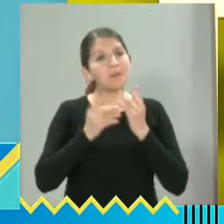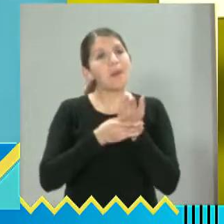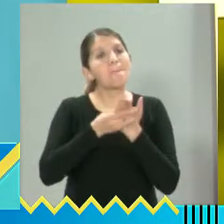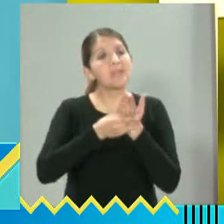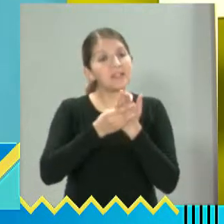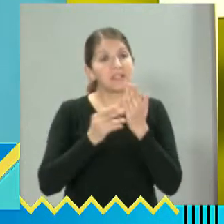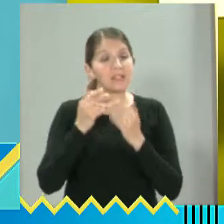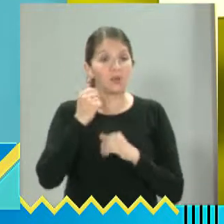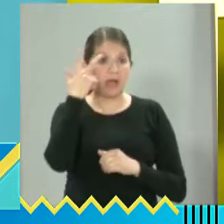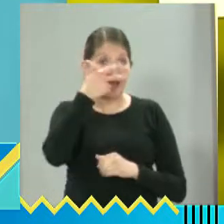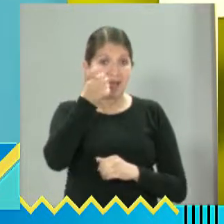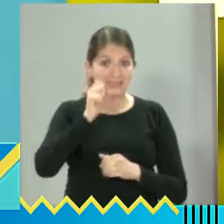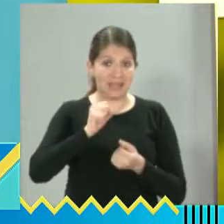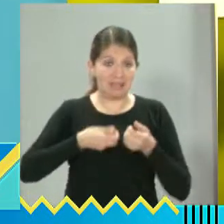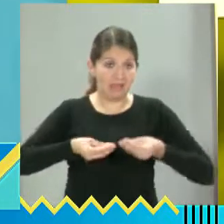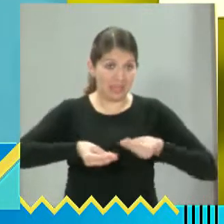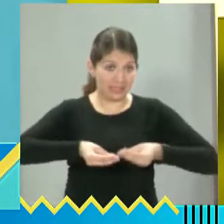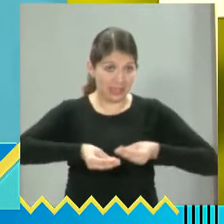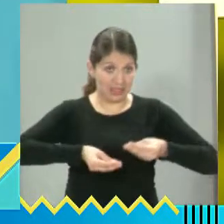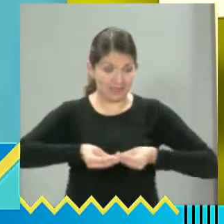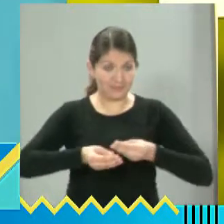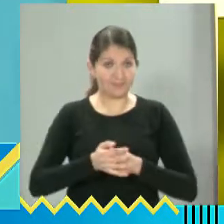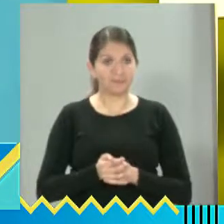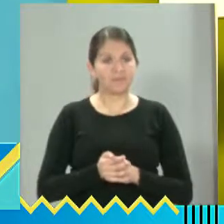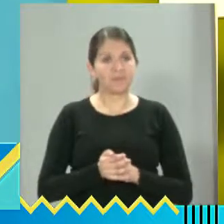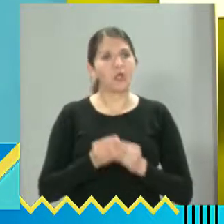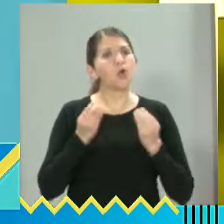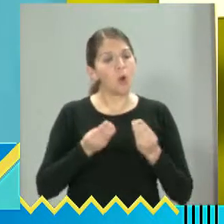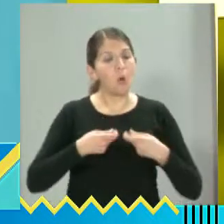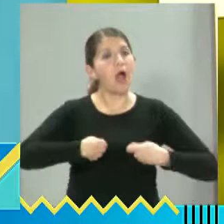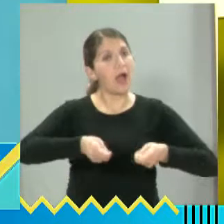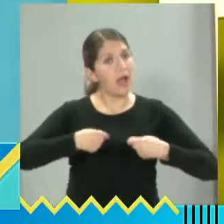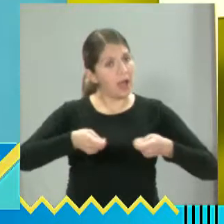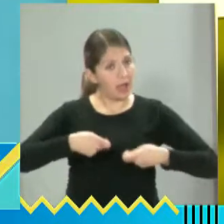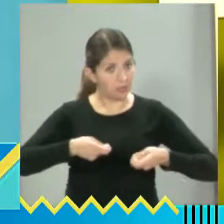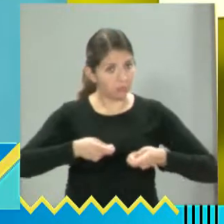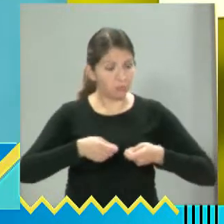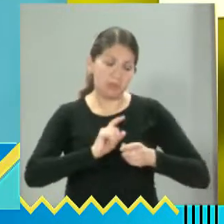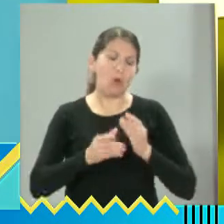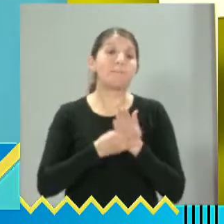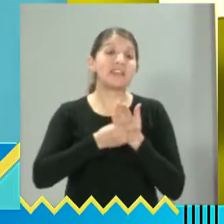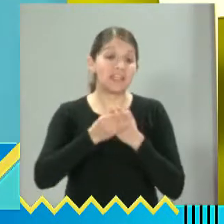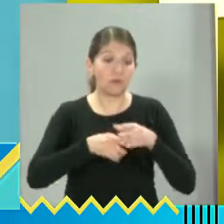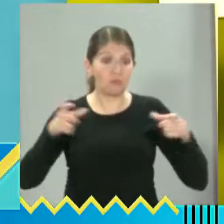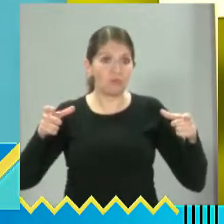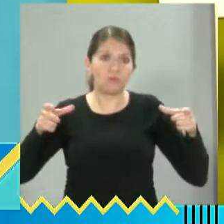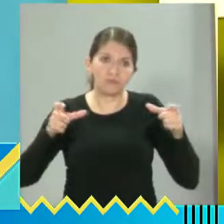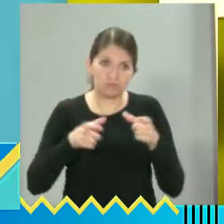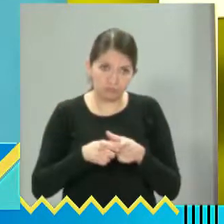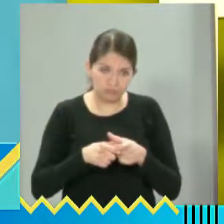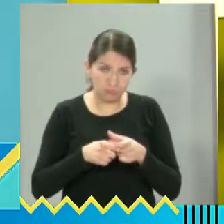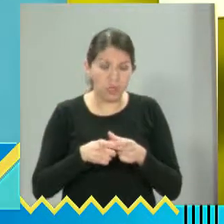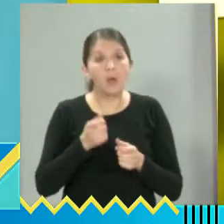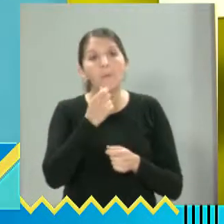Hacienda Nicolás Dujovne. Entre ellas, sí, reducir la cantidad de ministerios. Por ejemplo,